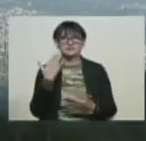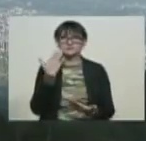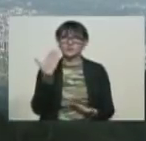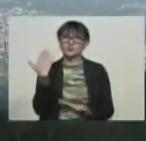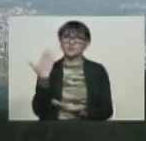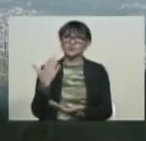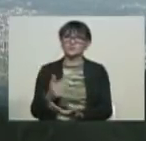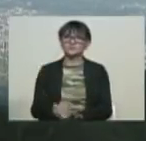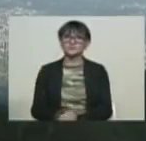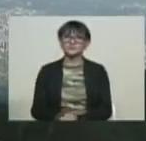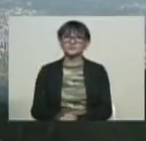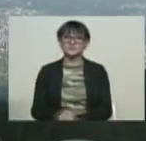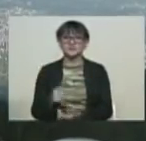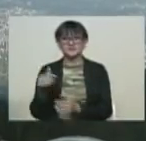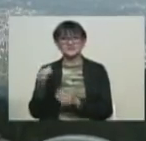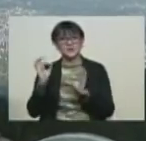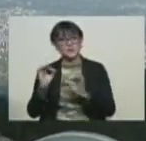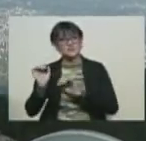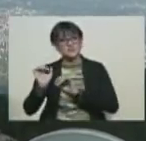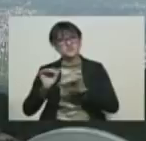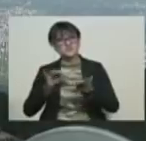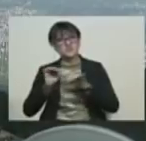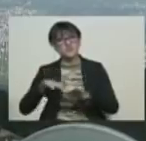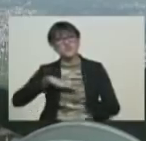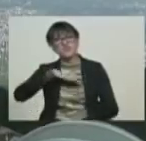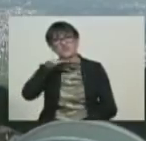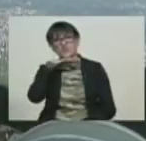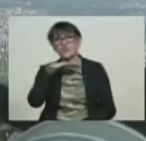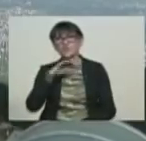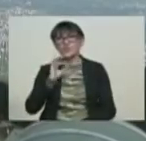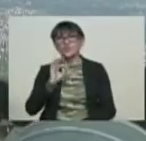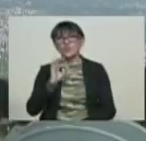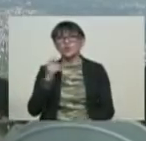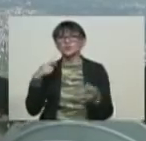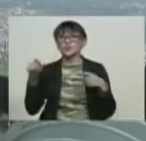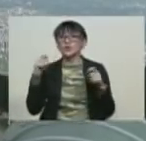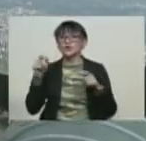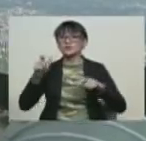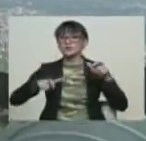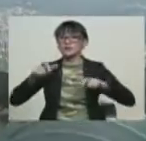Esto se va a llenar de turistas. Y bueno, deben saber ustedes, ¿no?